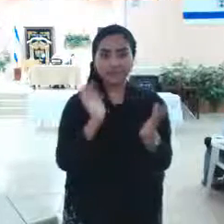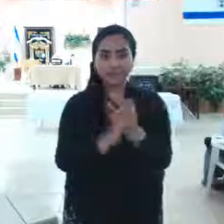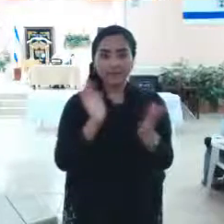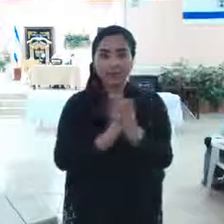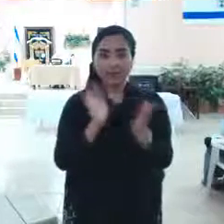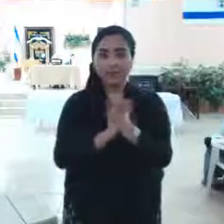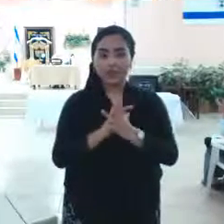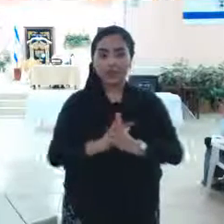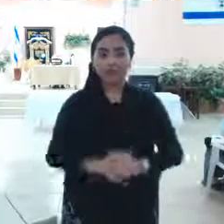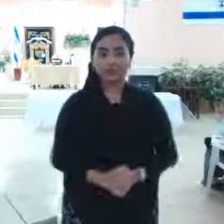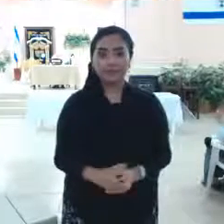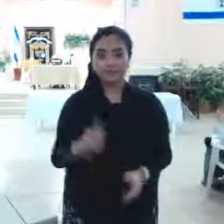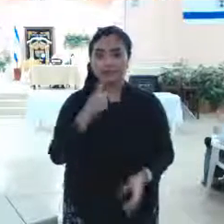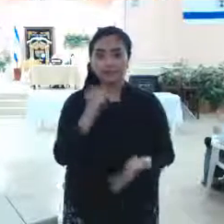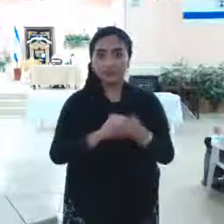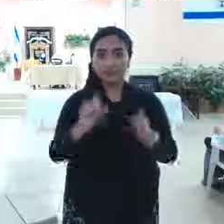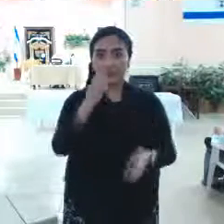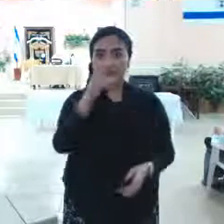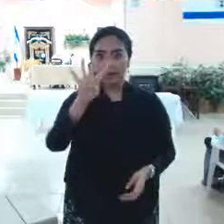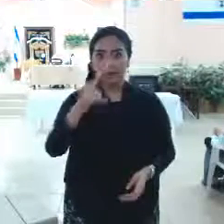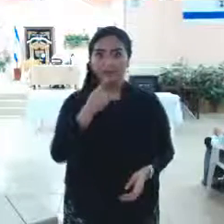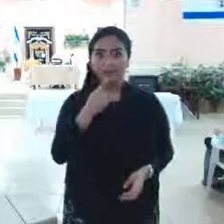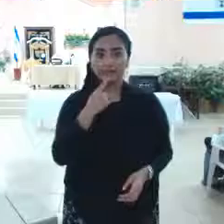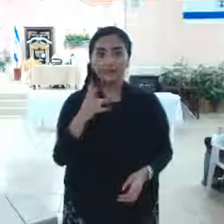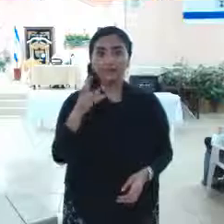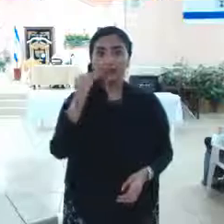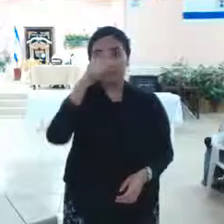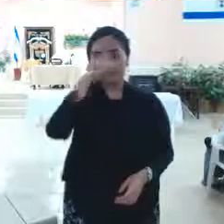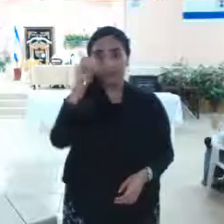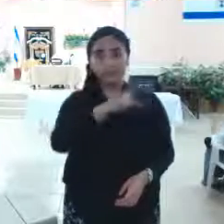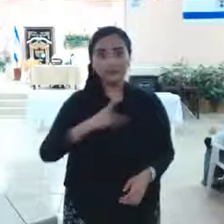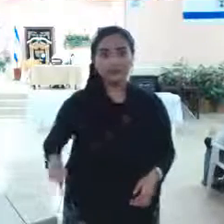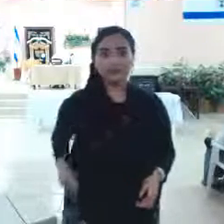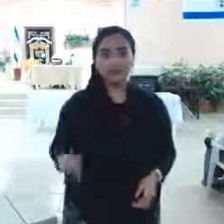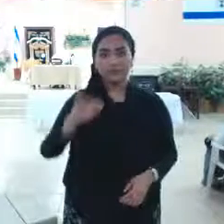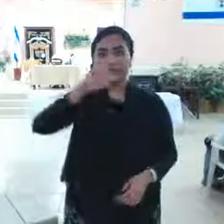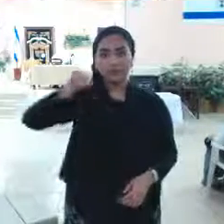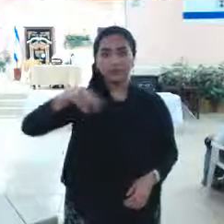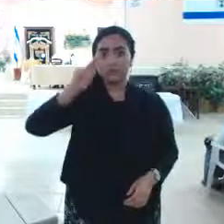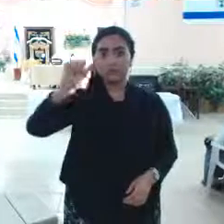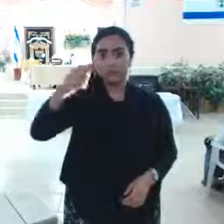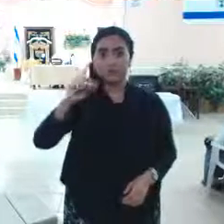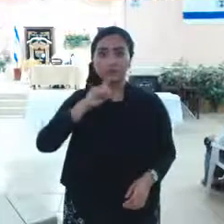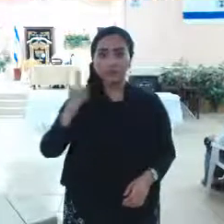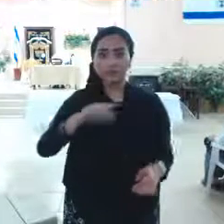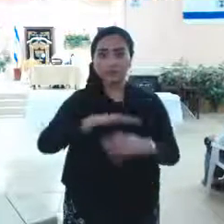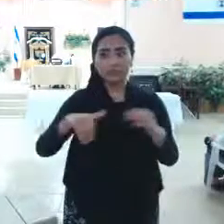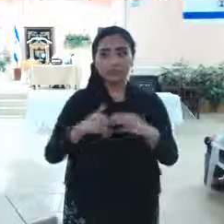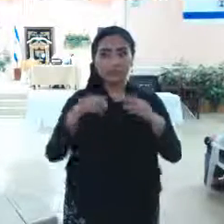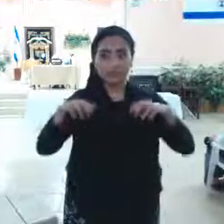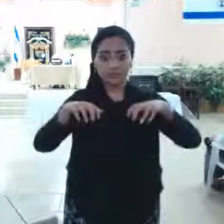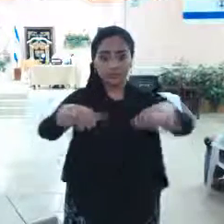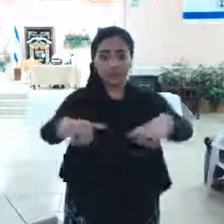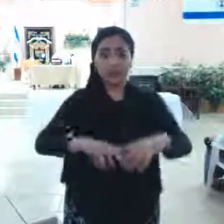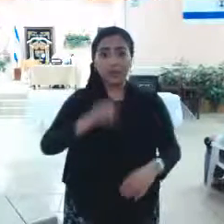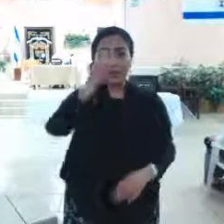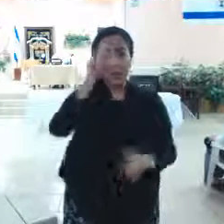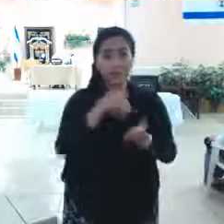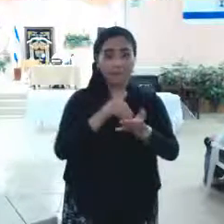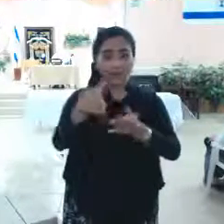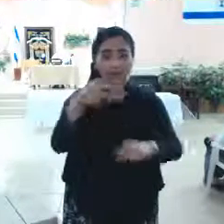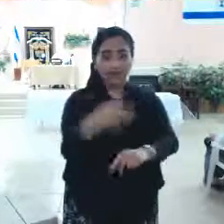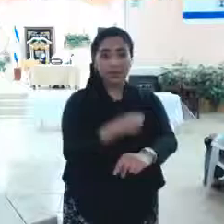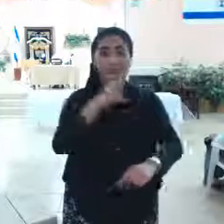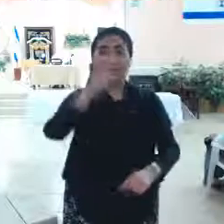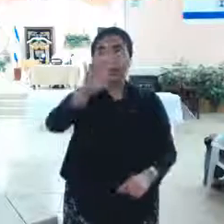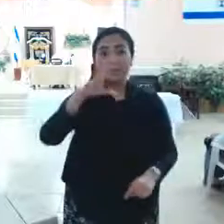Dice el verso 24. Verse hermanos, 24 hermanos, says, beloved porque brothers, Ezequías, rey de Judá, había dado a la asamblea 1000 novillos y